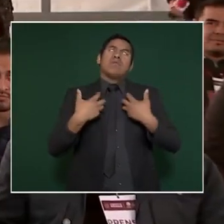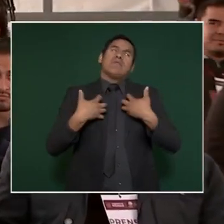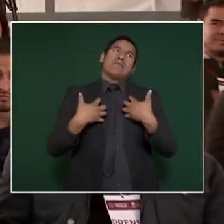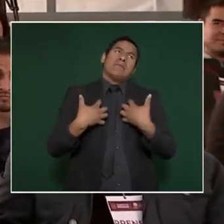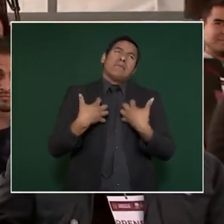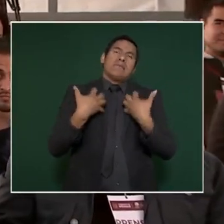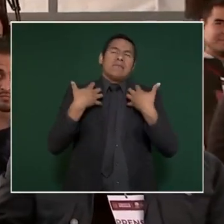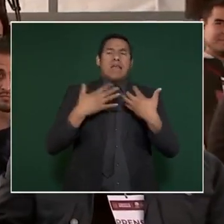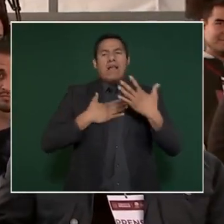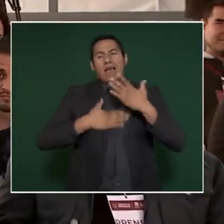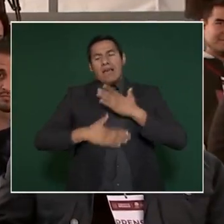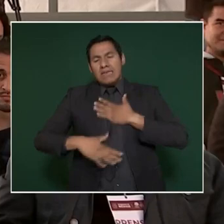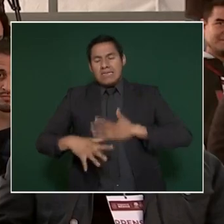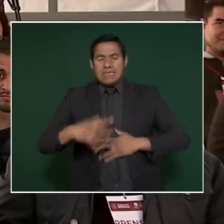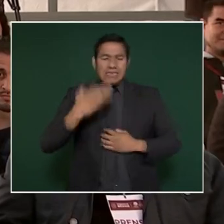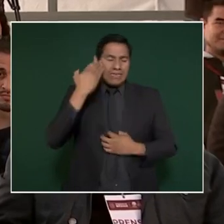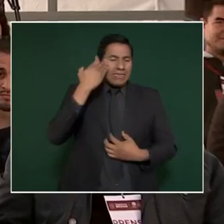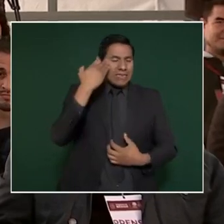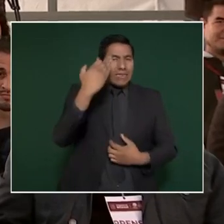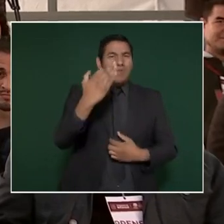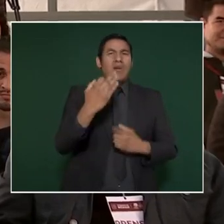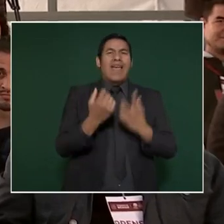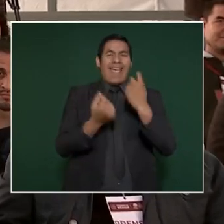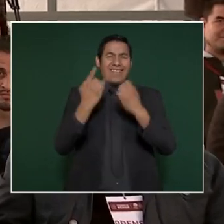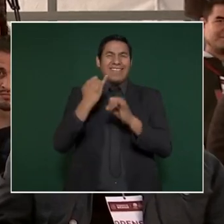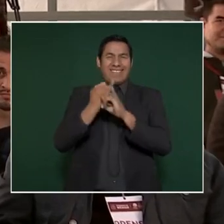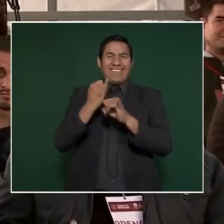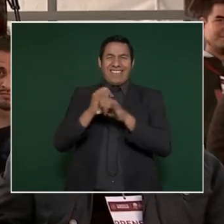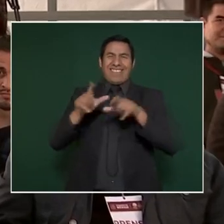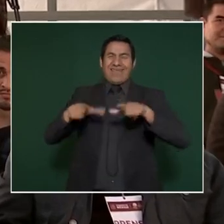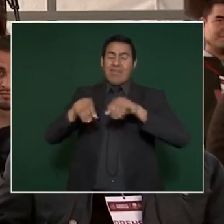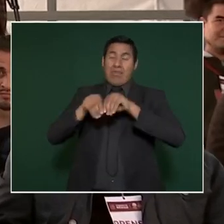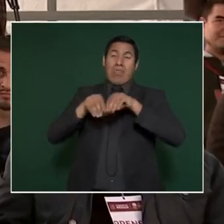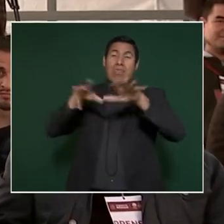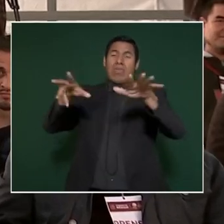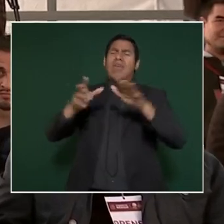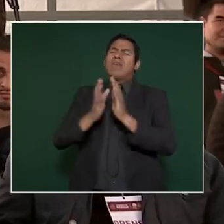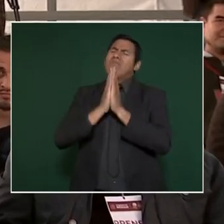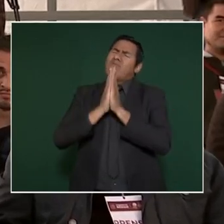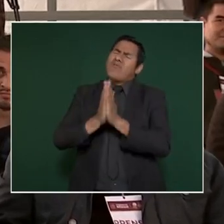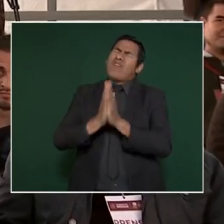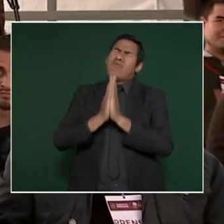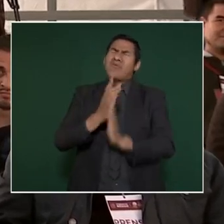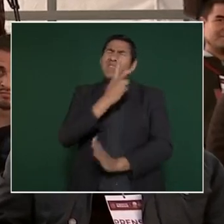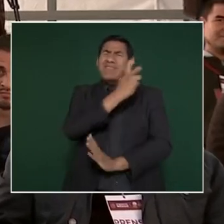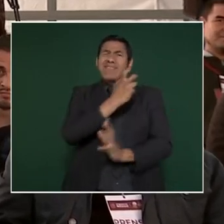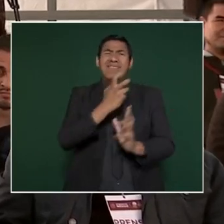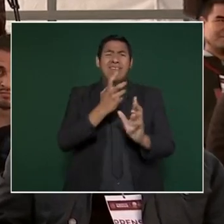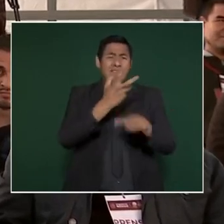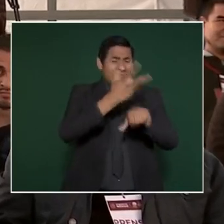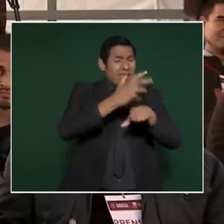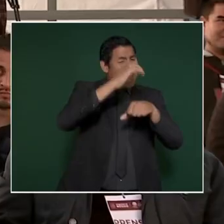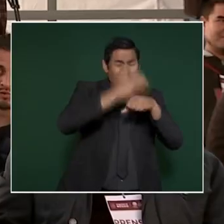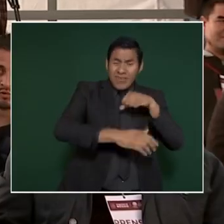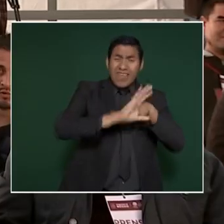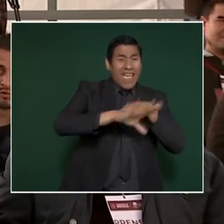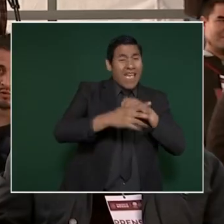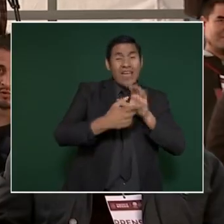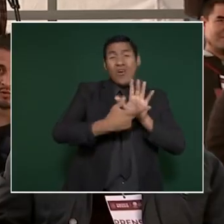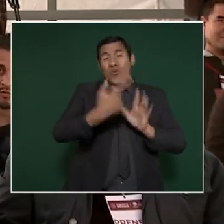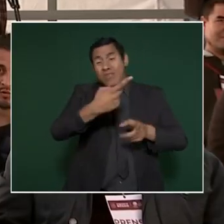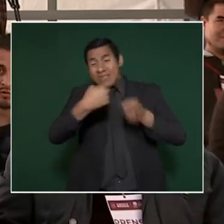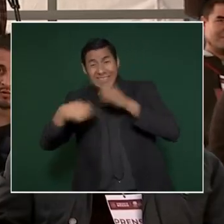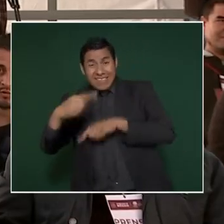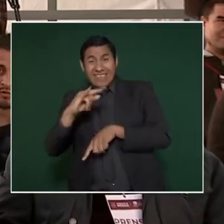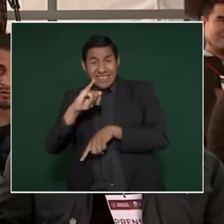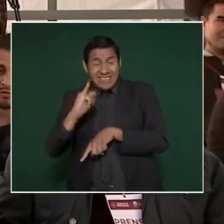viene cansada han hecho hasta páginas en el internet para pedir que que ese tráfico se agilice y son los estudiantes y